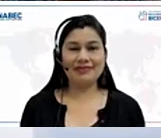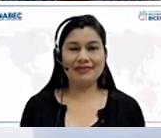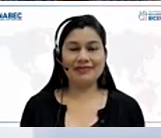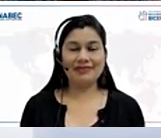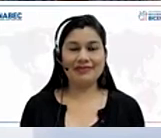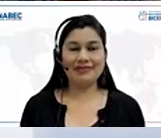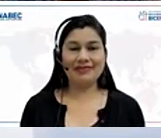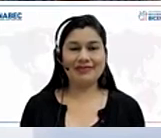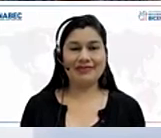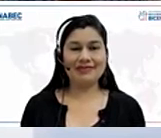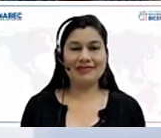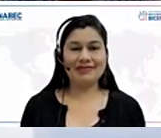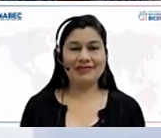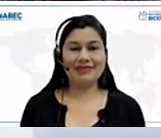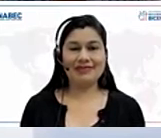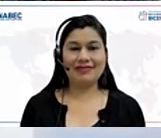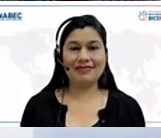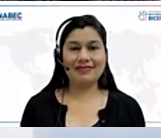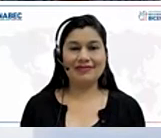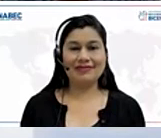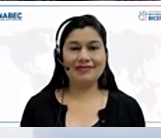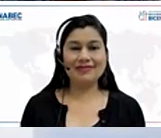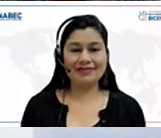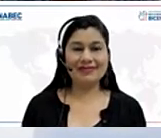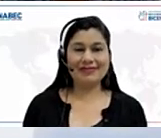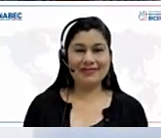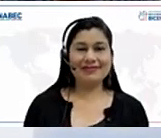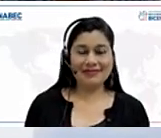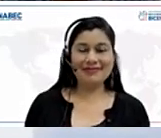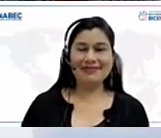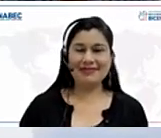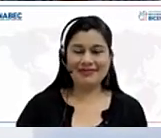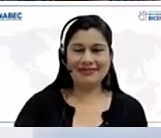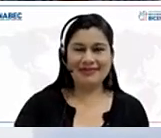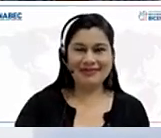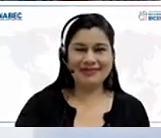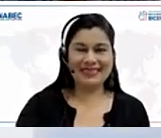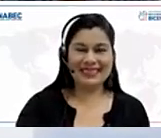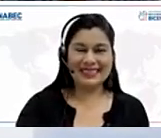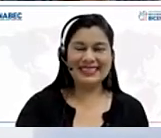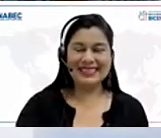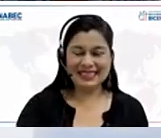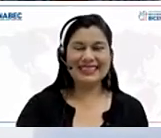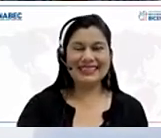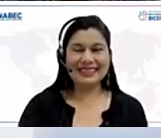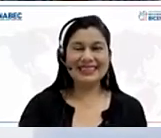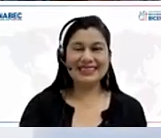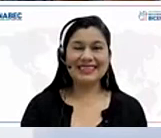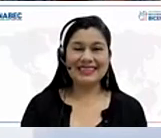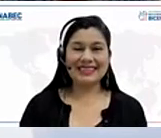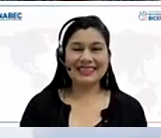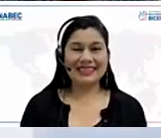no aplica para, digamos, que uno salga a la calle y vaya al mercado a comprar su comida, ¿no? Ahí sí, cuando tiene que comunicarse